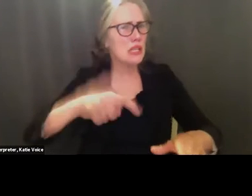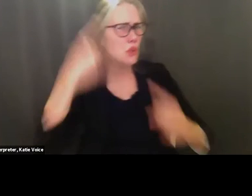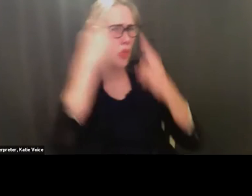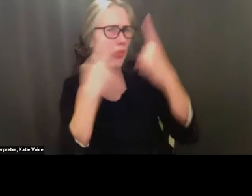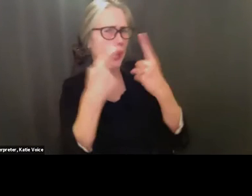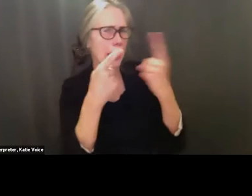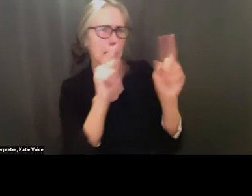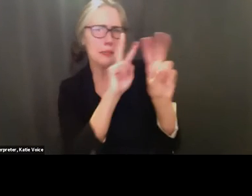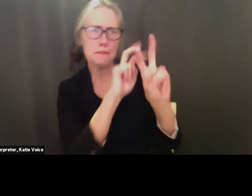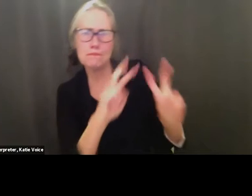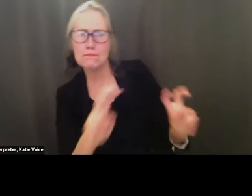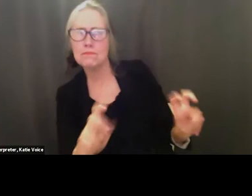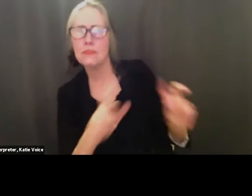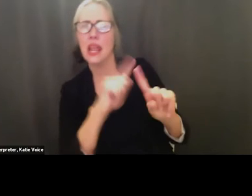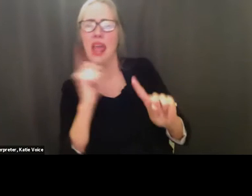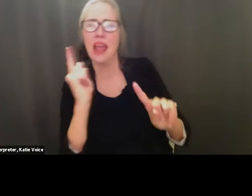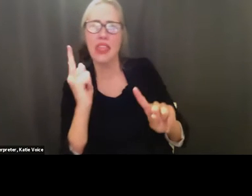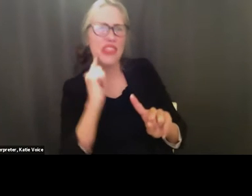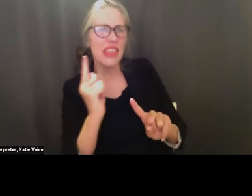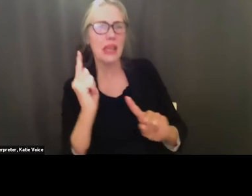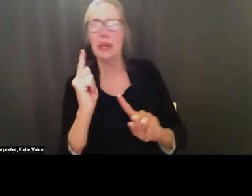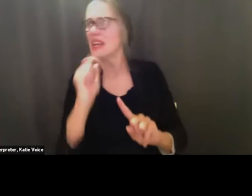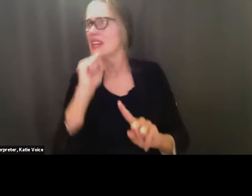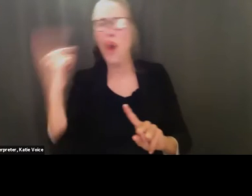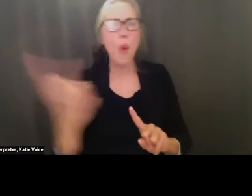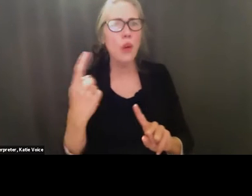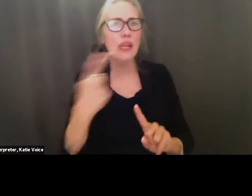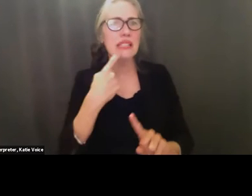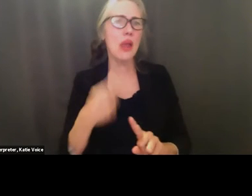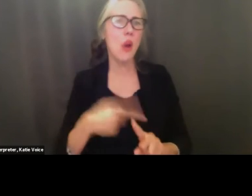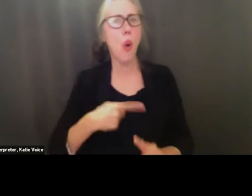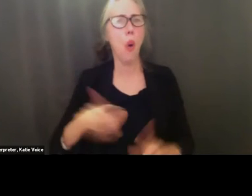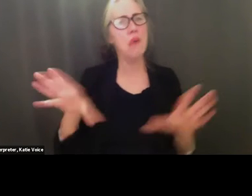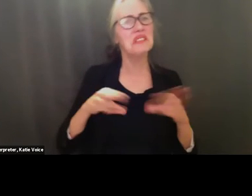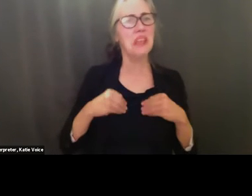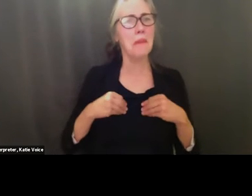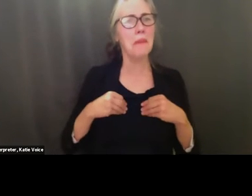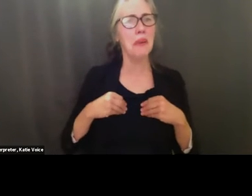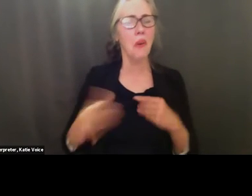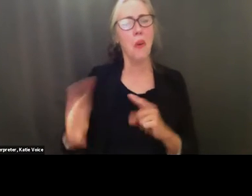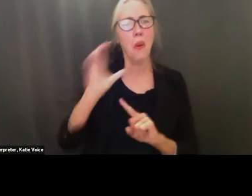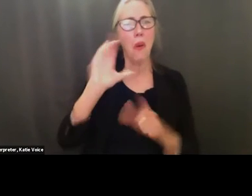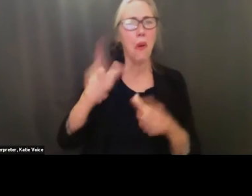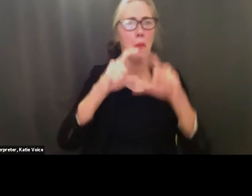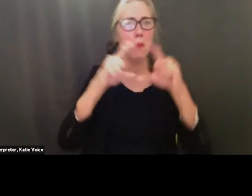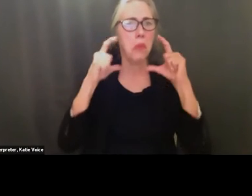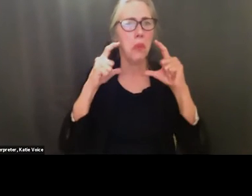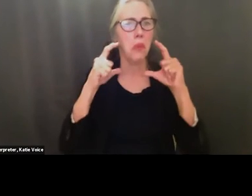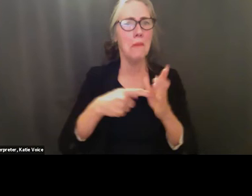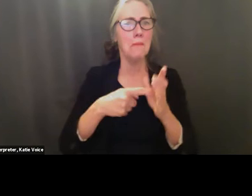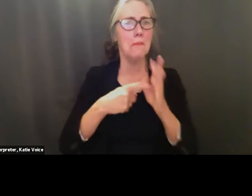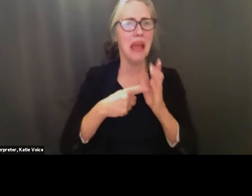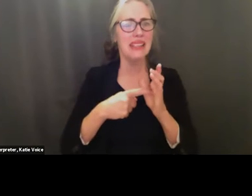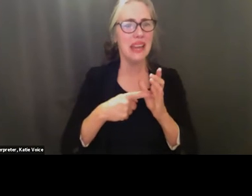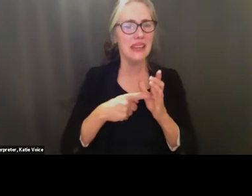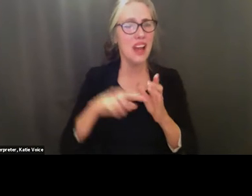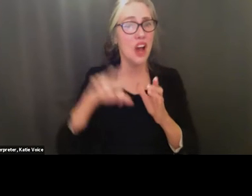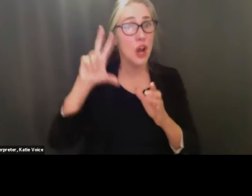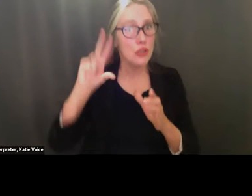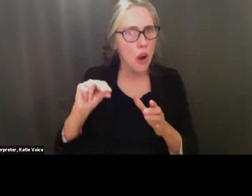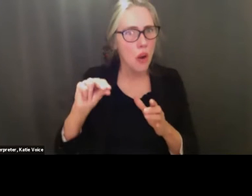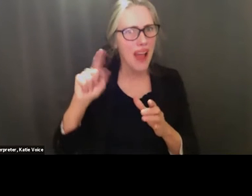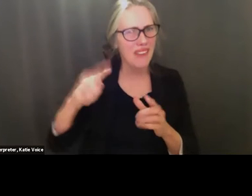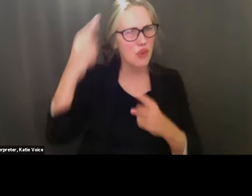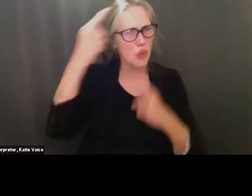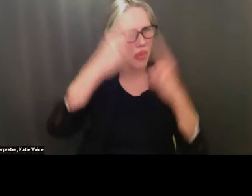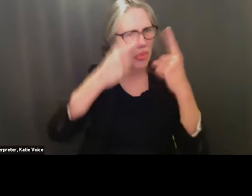piensen en estas pautas y que no les pedimos que por lo menos, como mínimo,